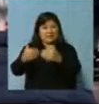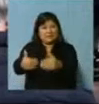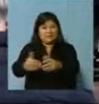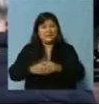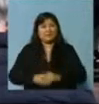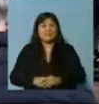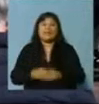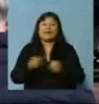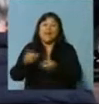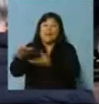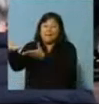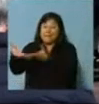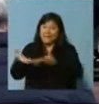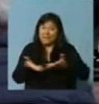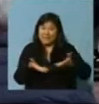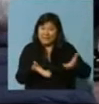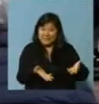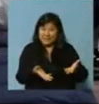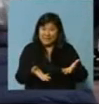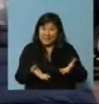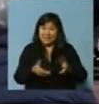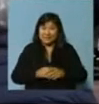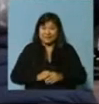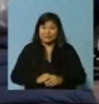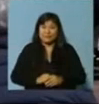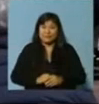Darle la bienvenida